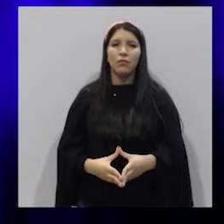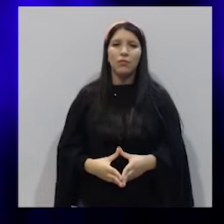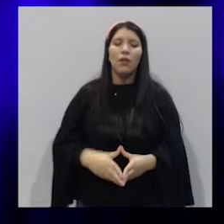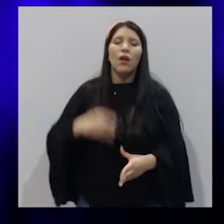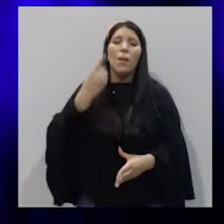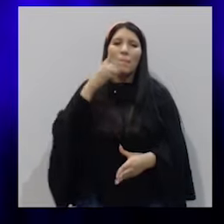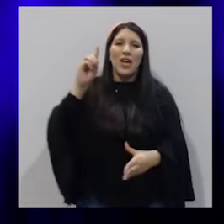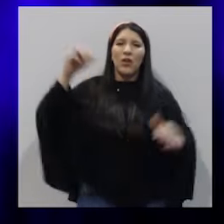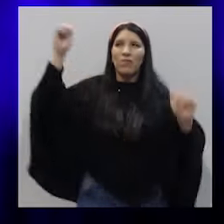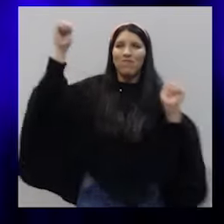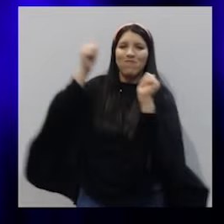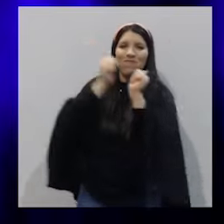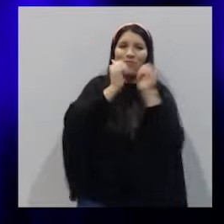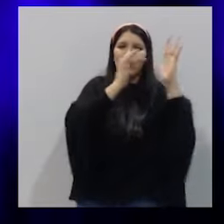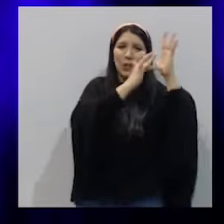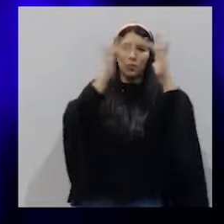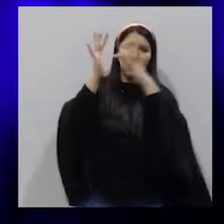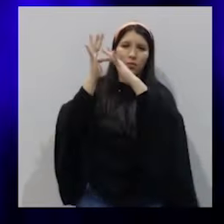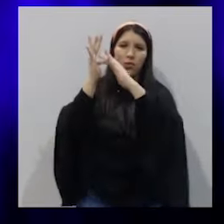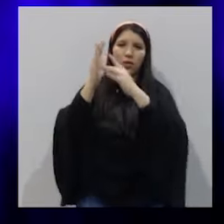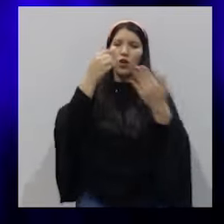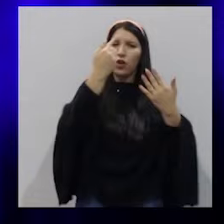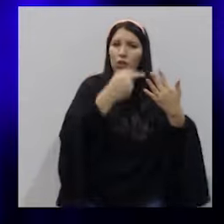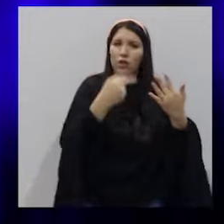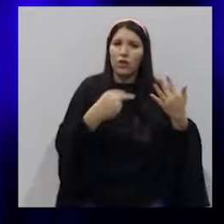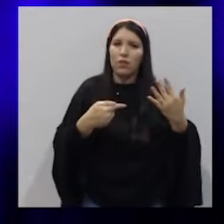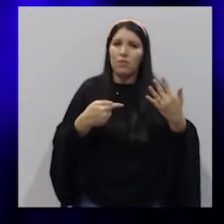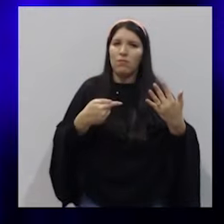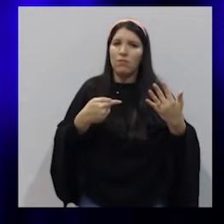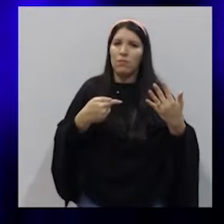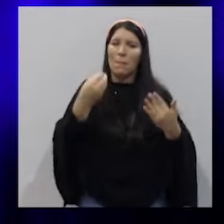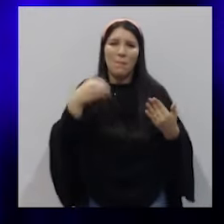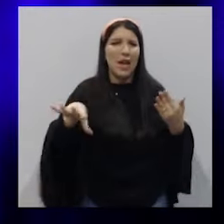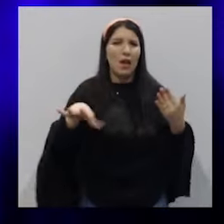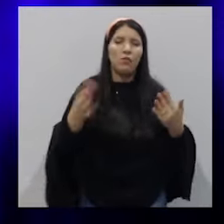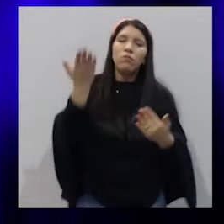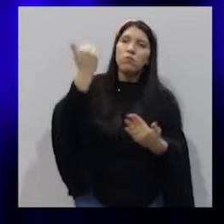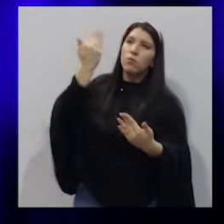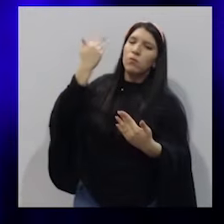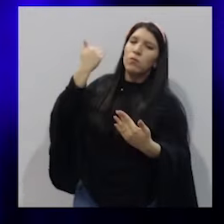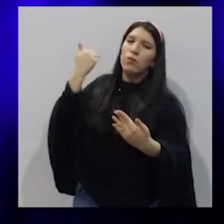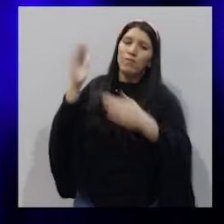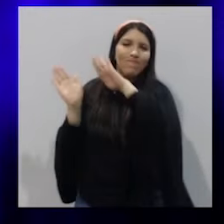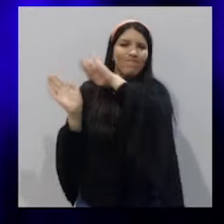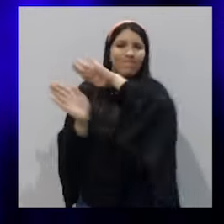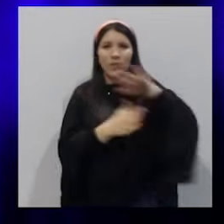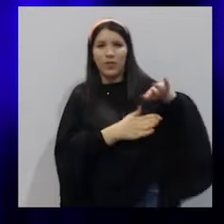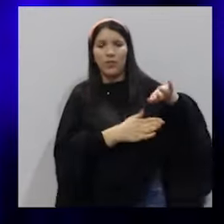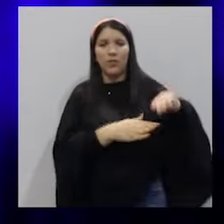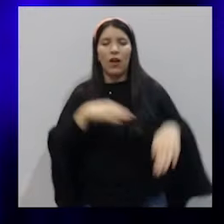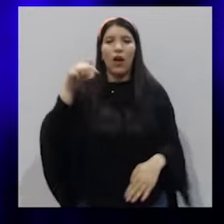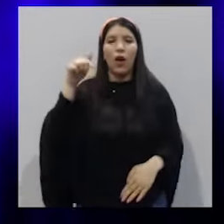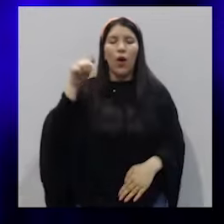y van a salir del territorio de la maldición del pecado de la fornicación del paganismo y tiene una vida ahora